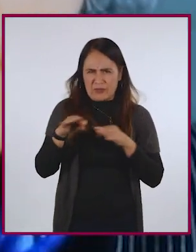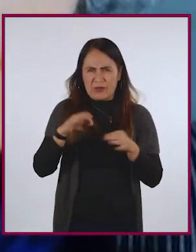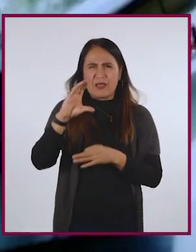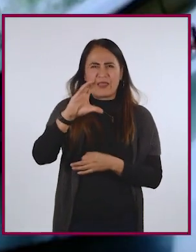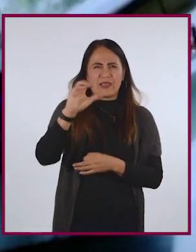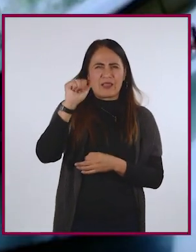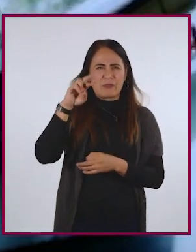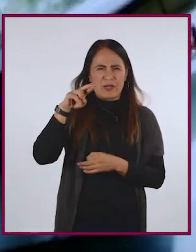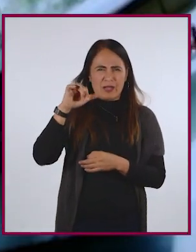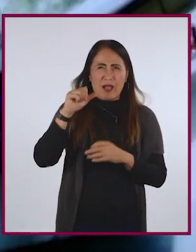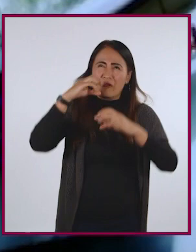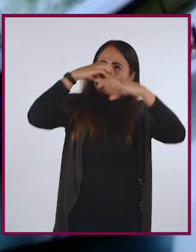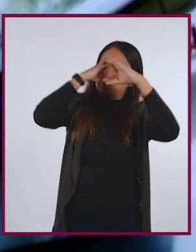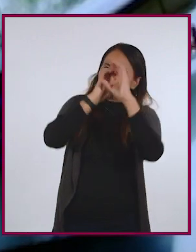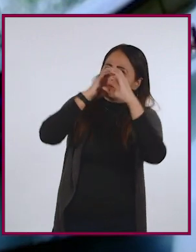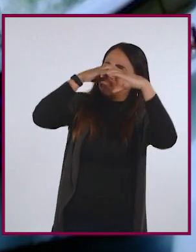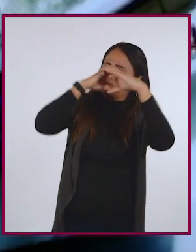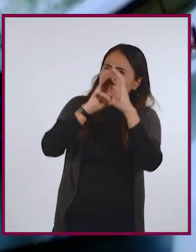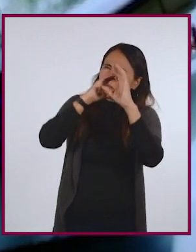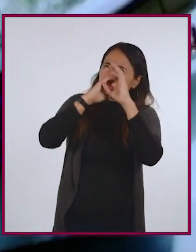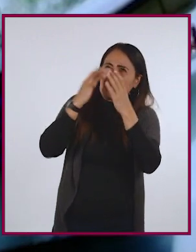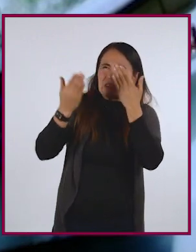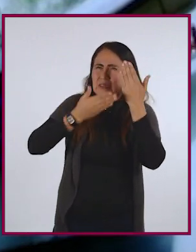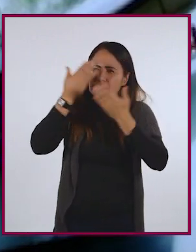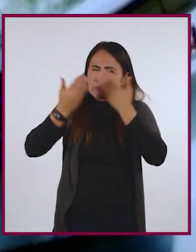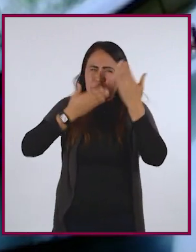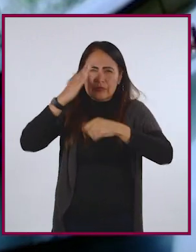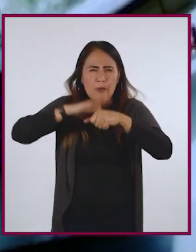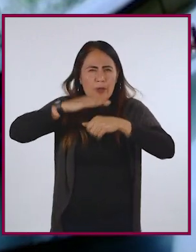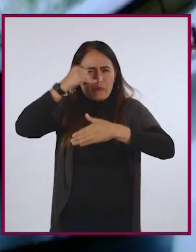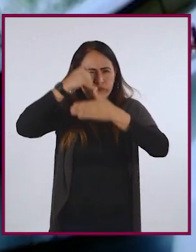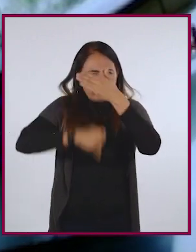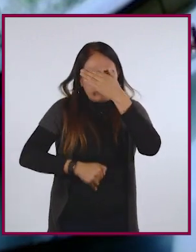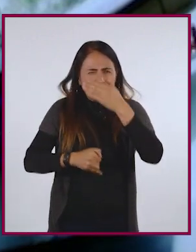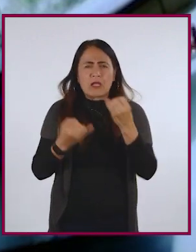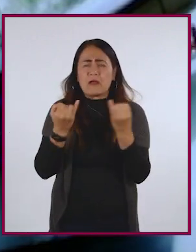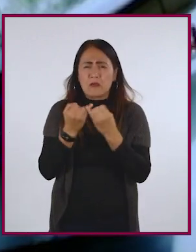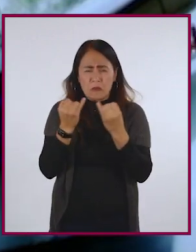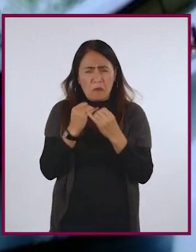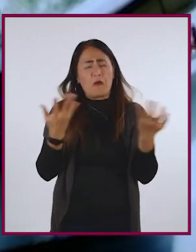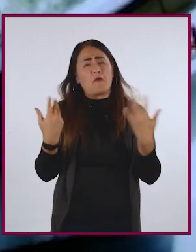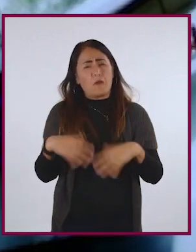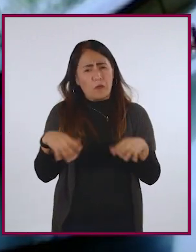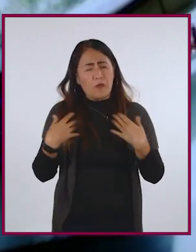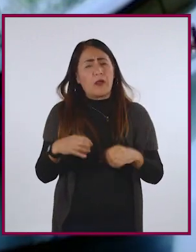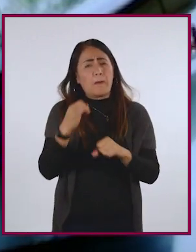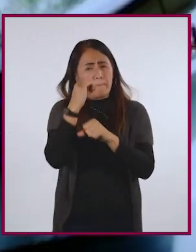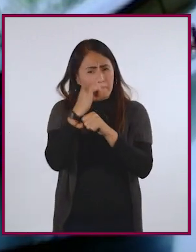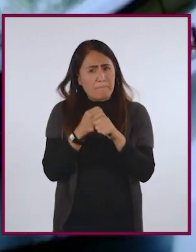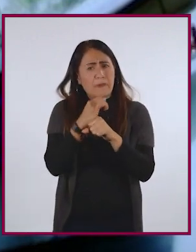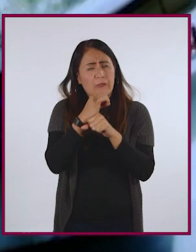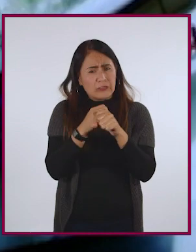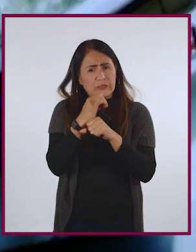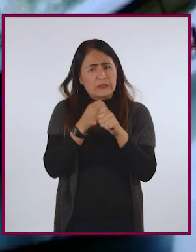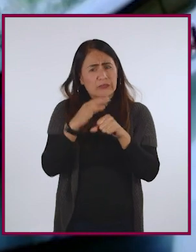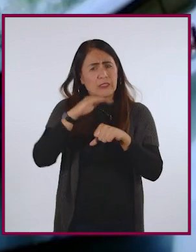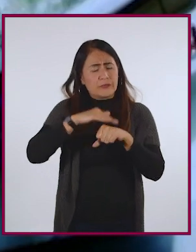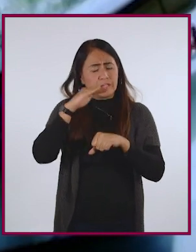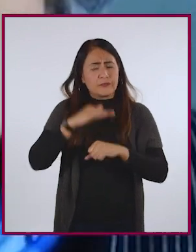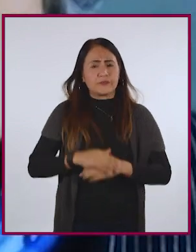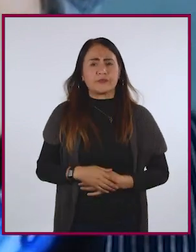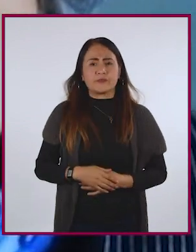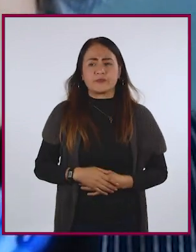cámara Schmidt para hacer sus estudios astronómicos y logra grandes avances en el campo de la